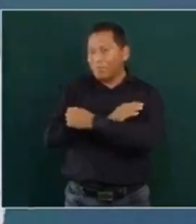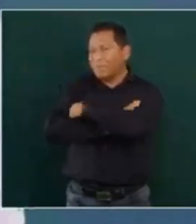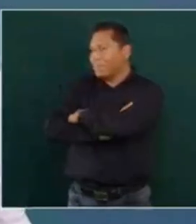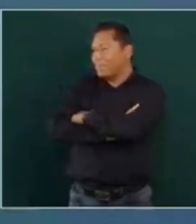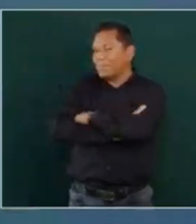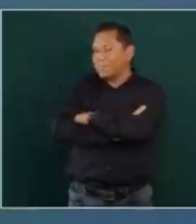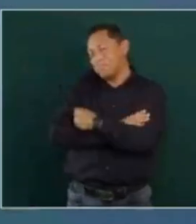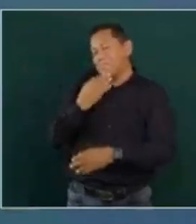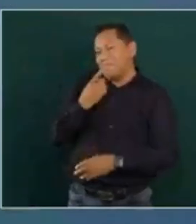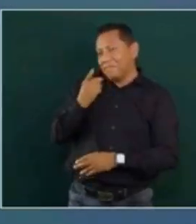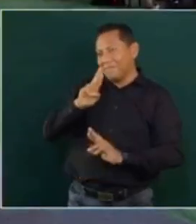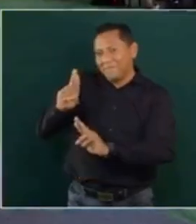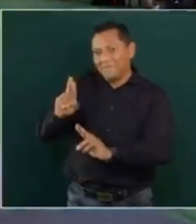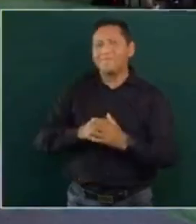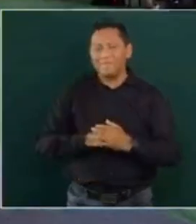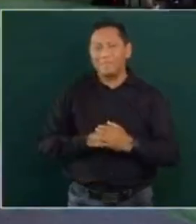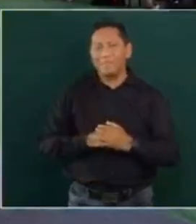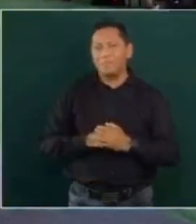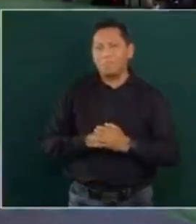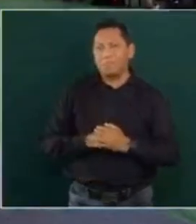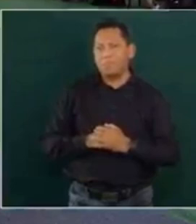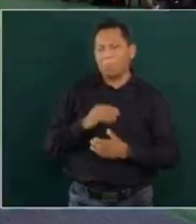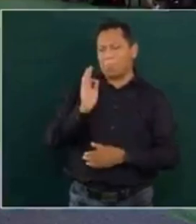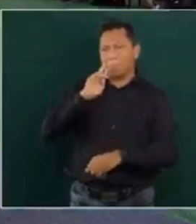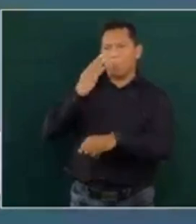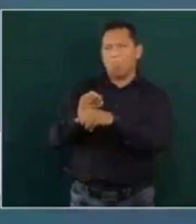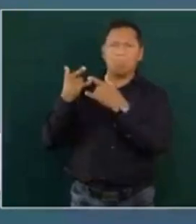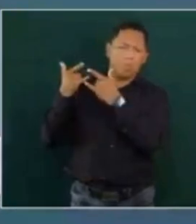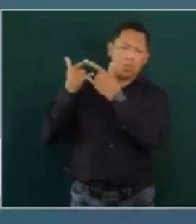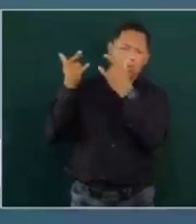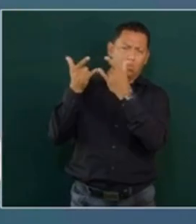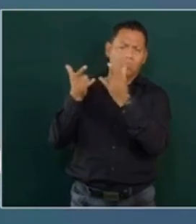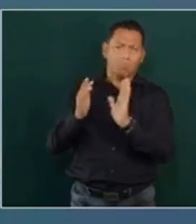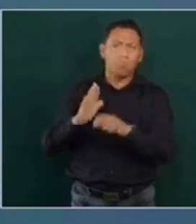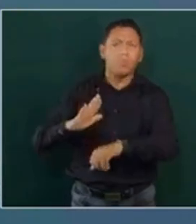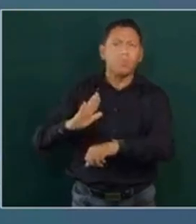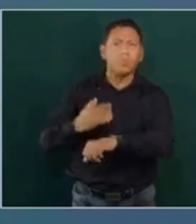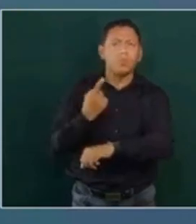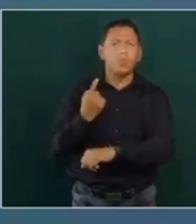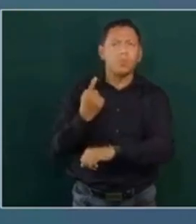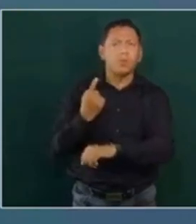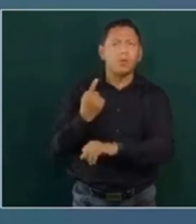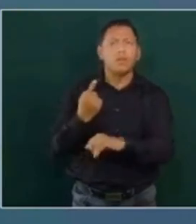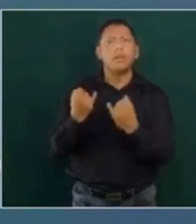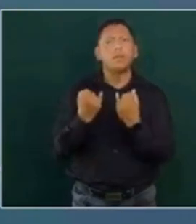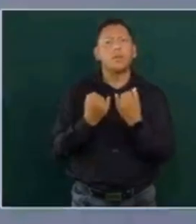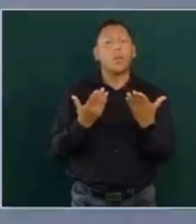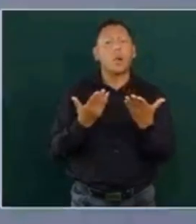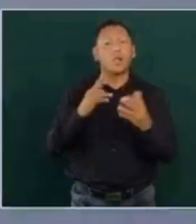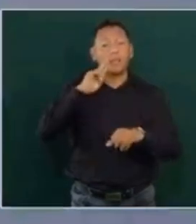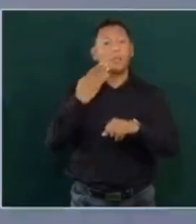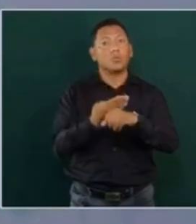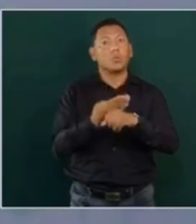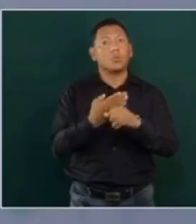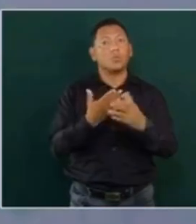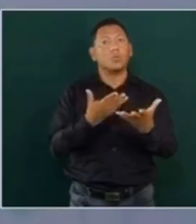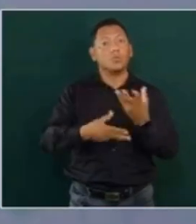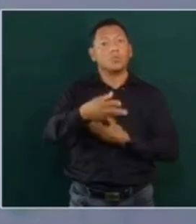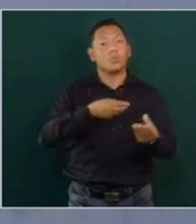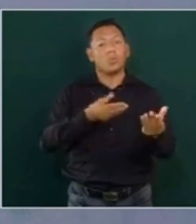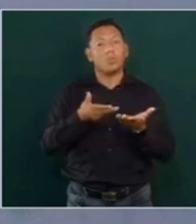No, pero sí te voy a contestar. Mira, claro que asumo la responsabilidad histórica, porque la vamos a compartir esa responsabilidad.